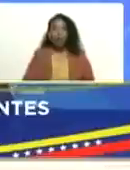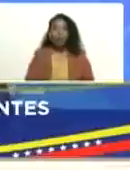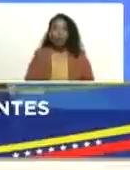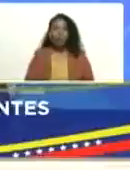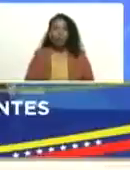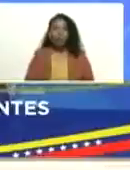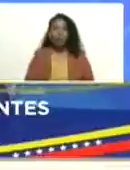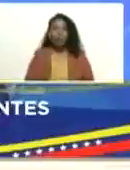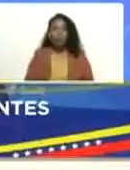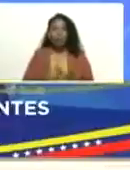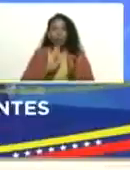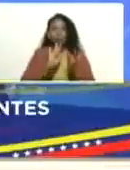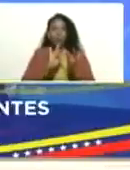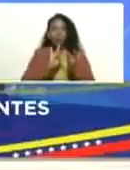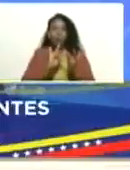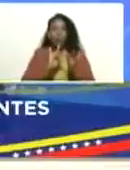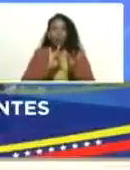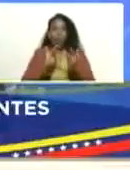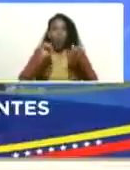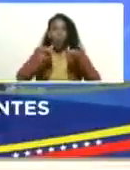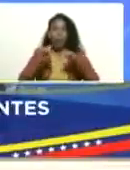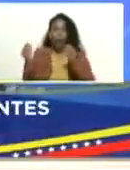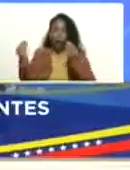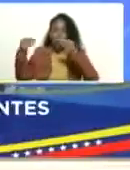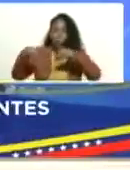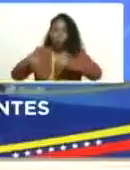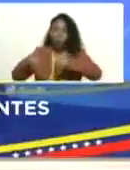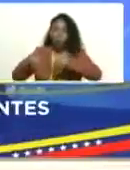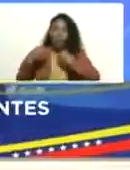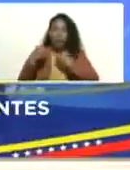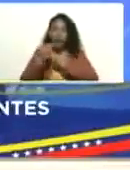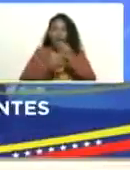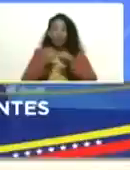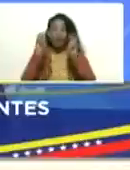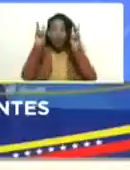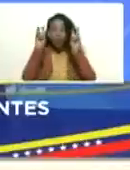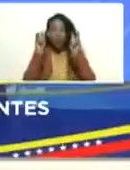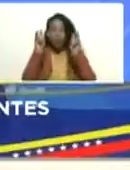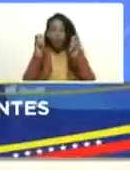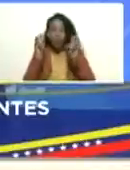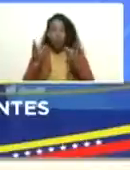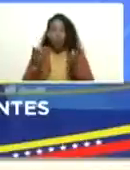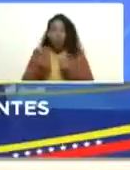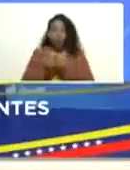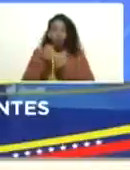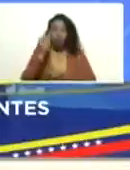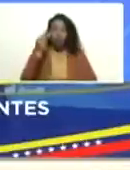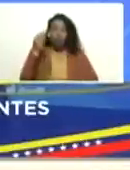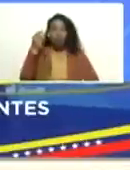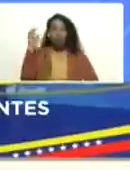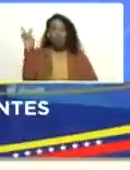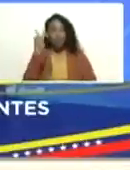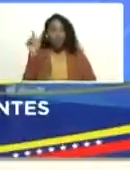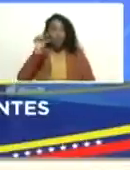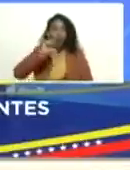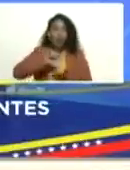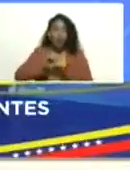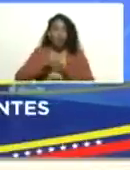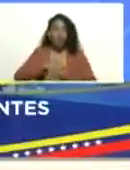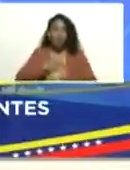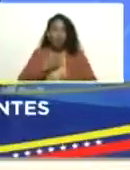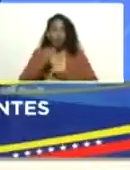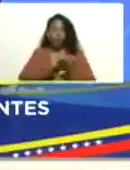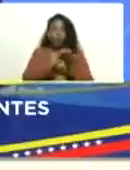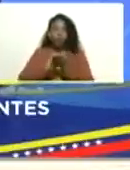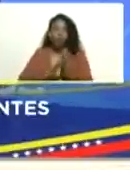de la conexión. Estamos firmando un acuerdo para fundar una naviera conjunta Irán-Venezuela que permita elevar el comercio a